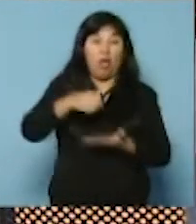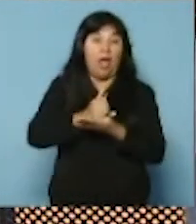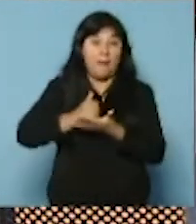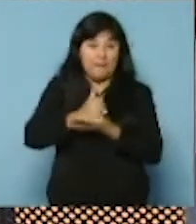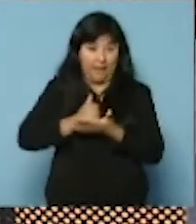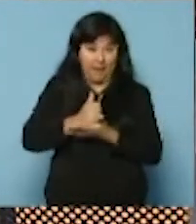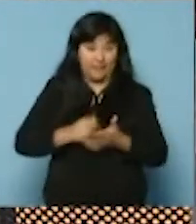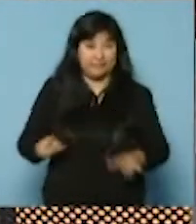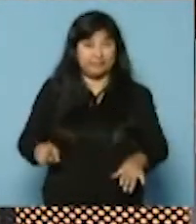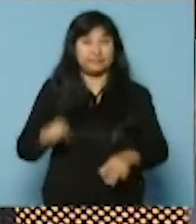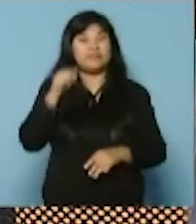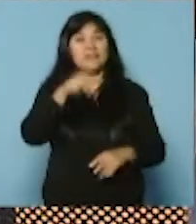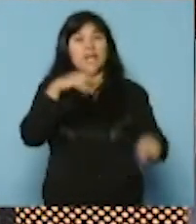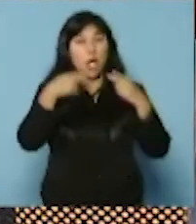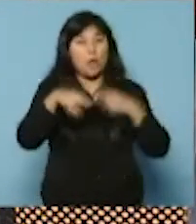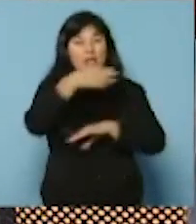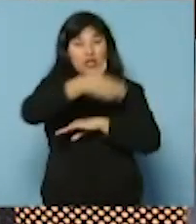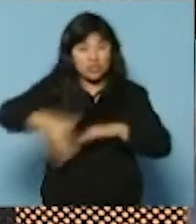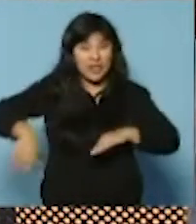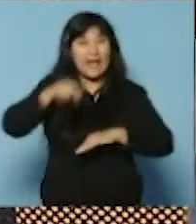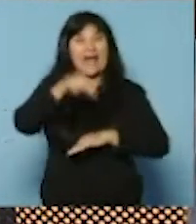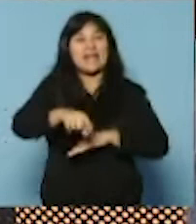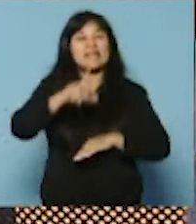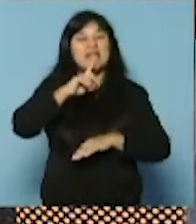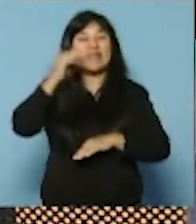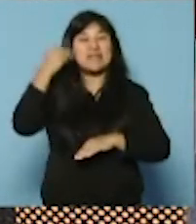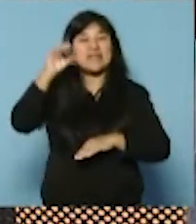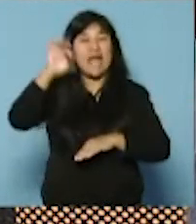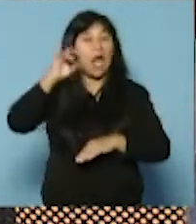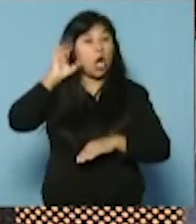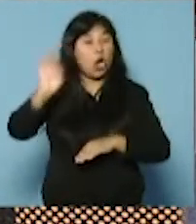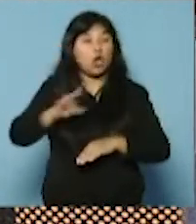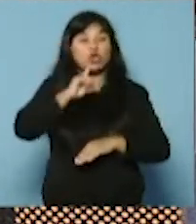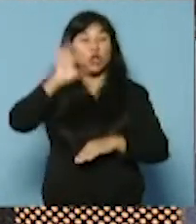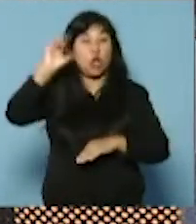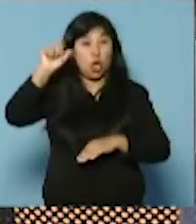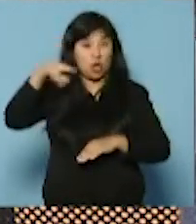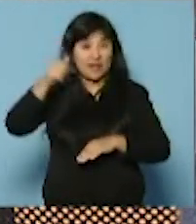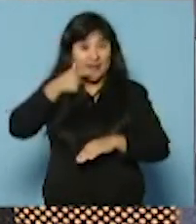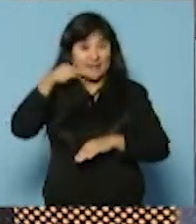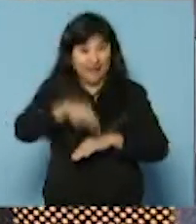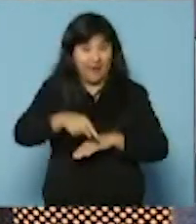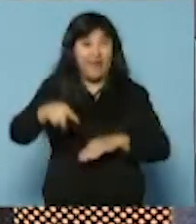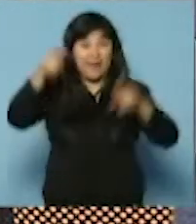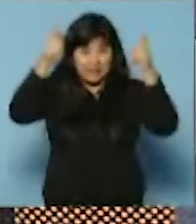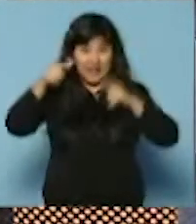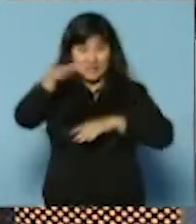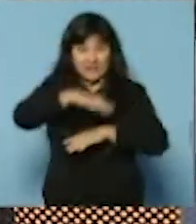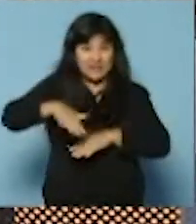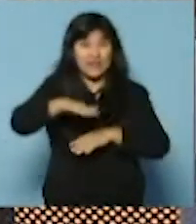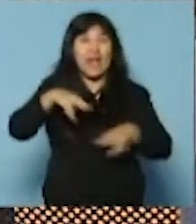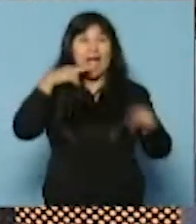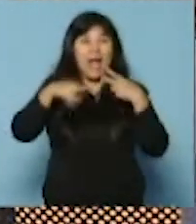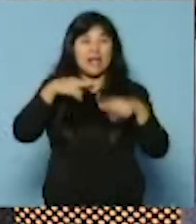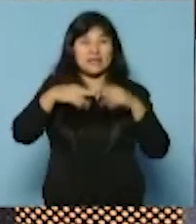toconás sinnúmero en un asentamiento y está por ahí alguna persona que pueda ayudarlos y sé hacer y agradecerle a